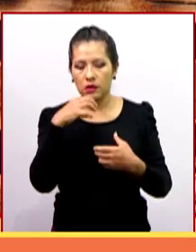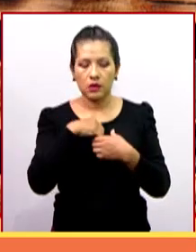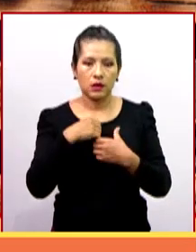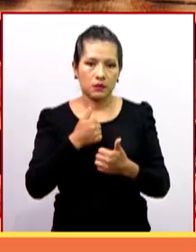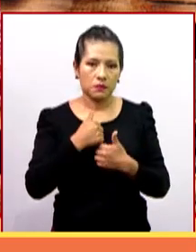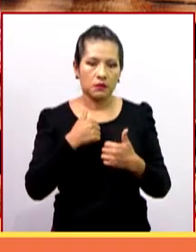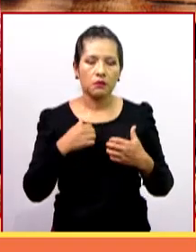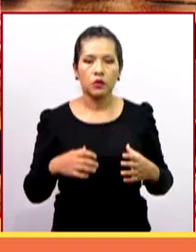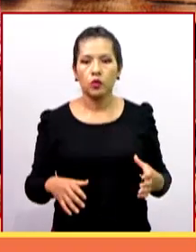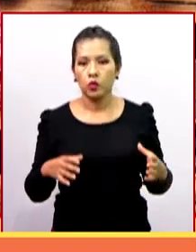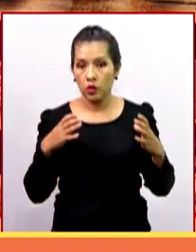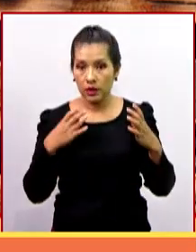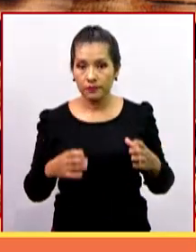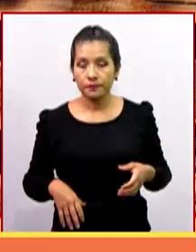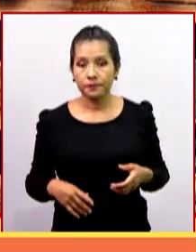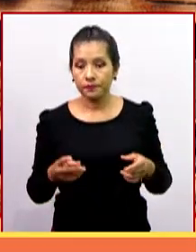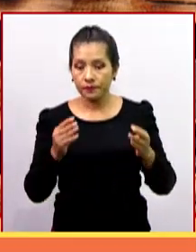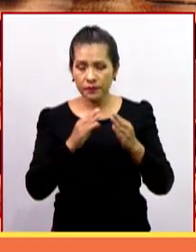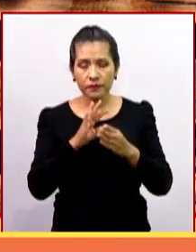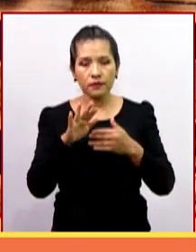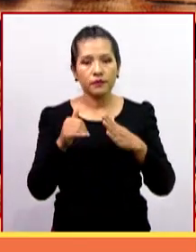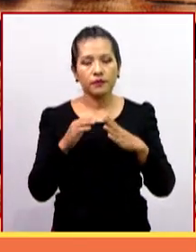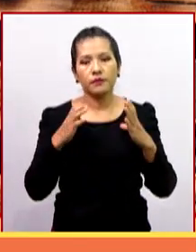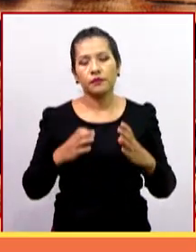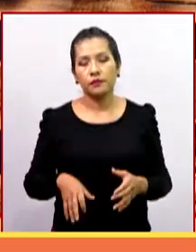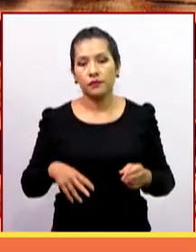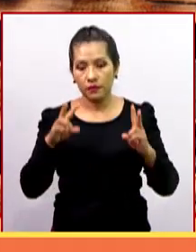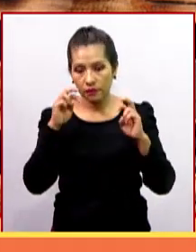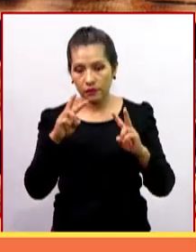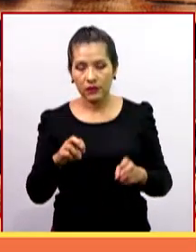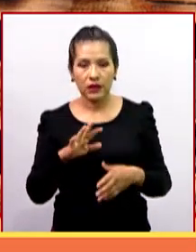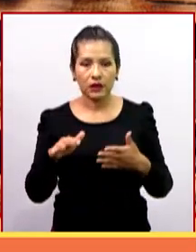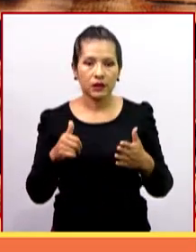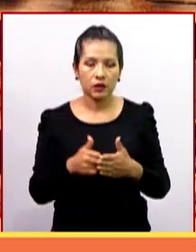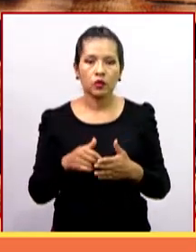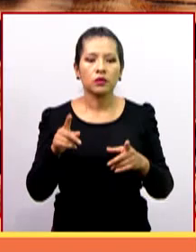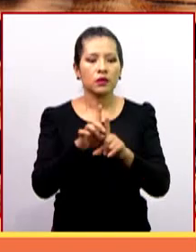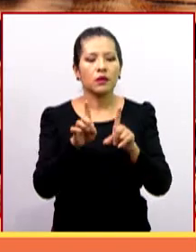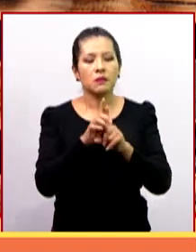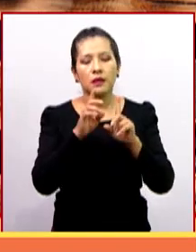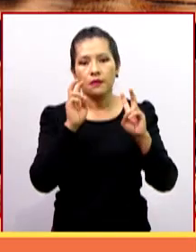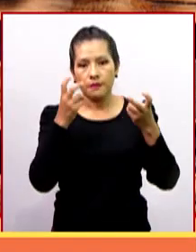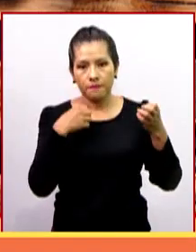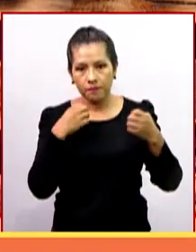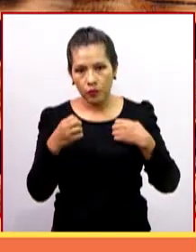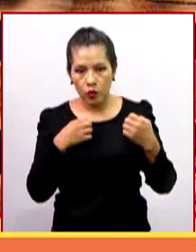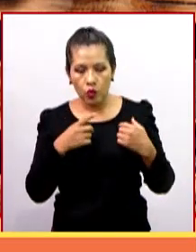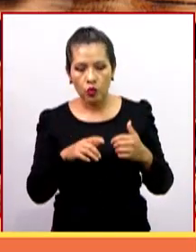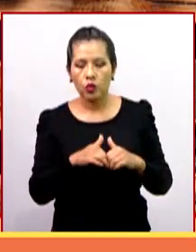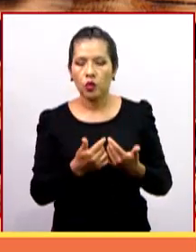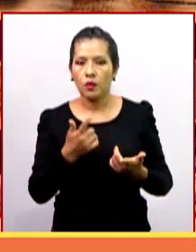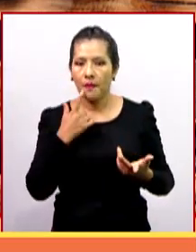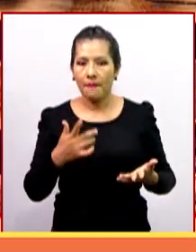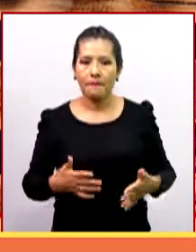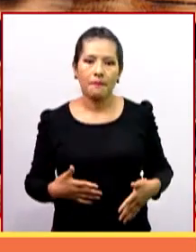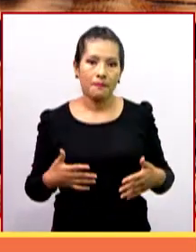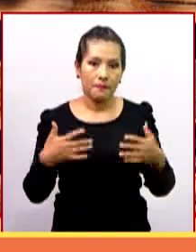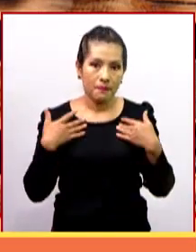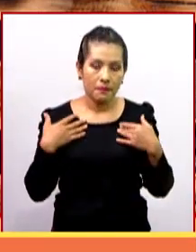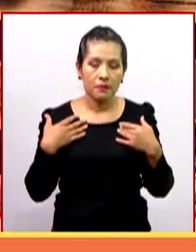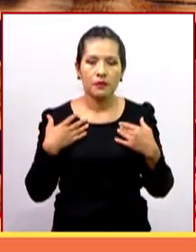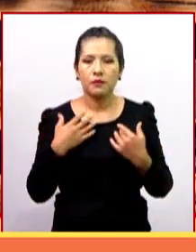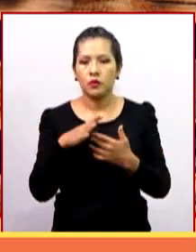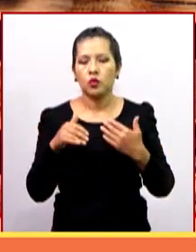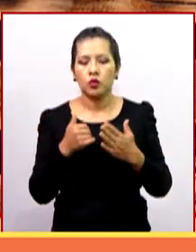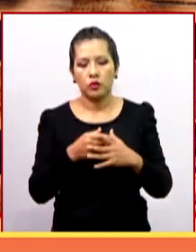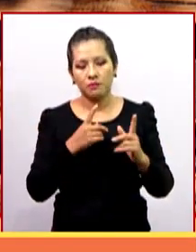¿no? Entonces, ha sido una investigación desde el cuerpo, pero también desde lo emocional, lo vivencial, del